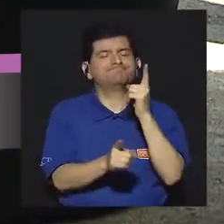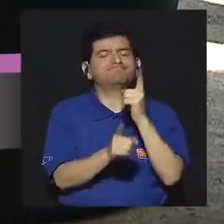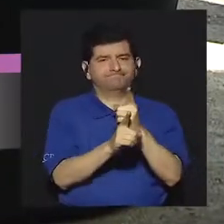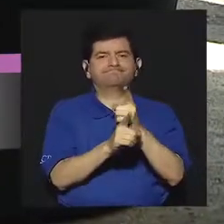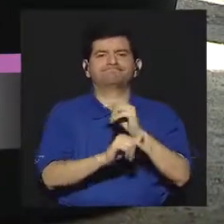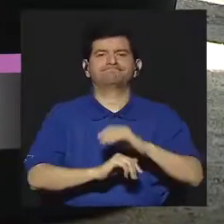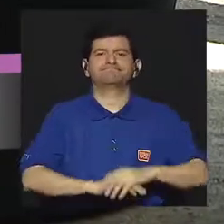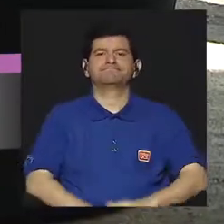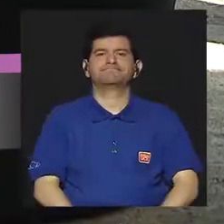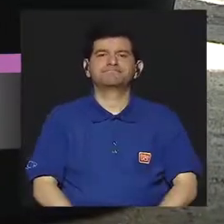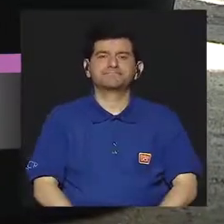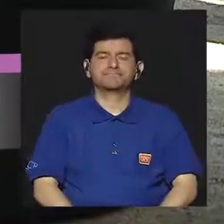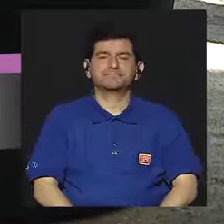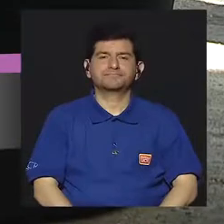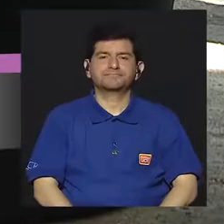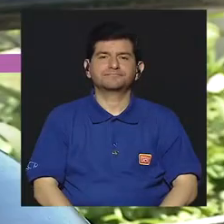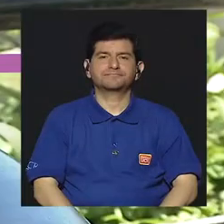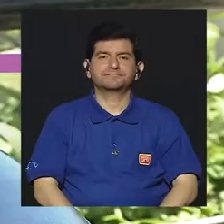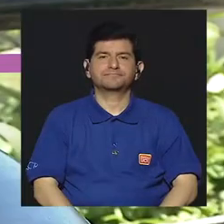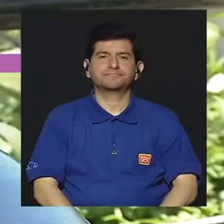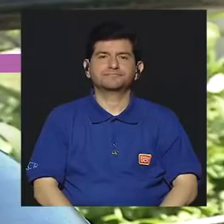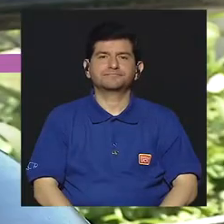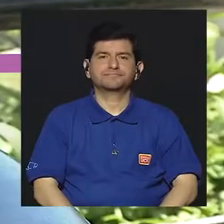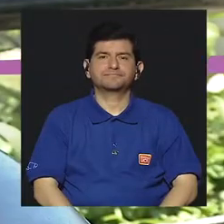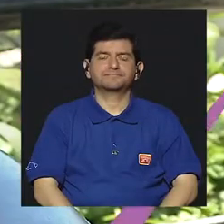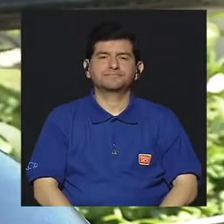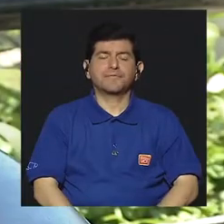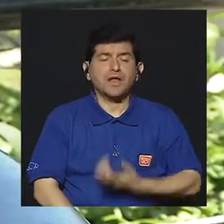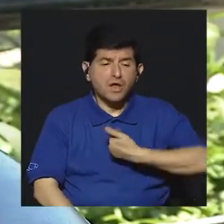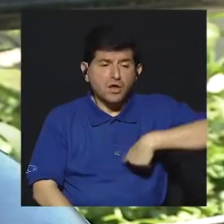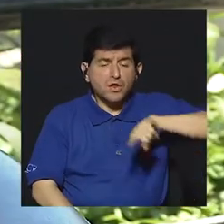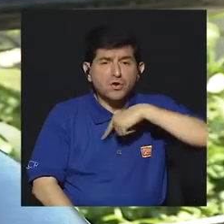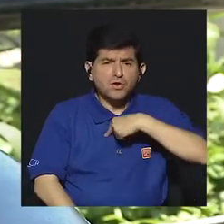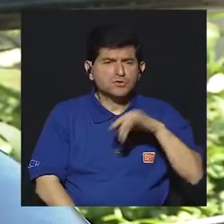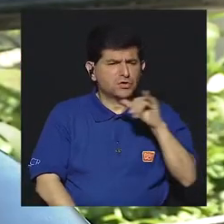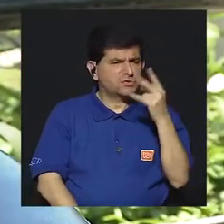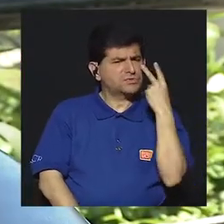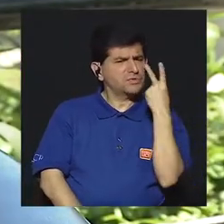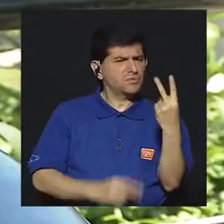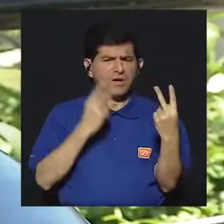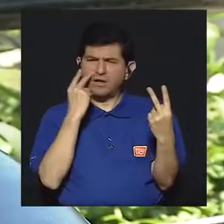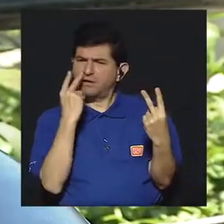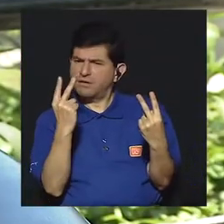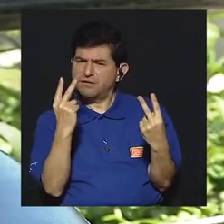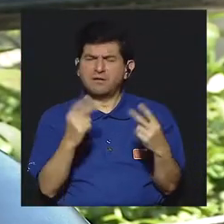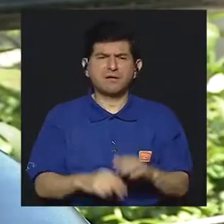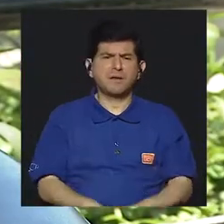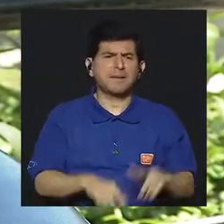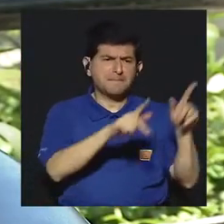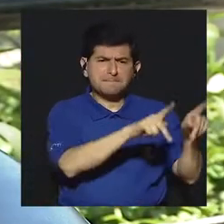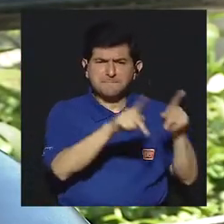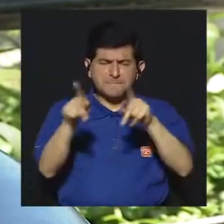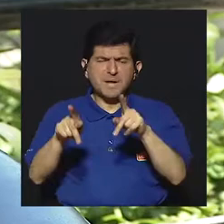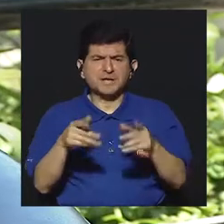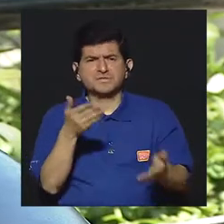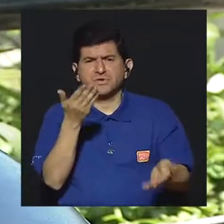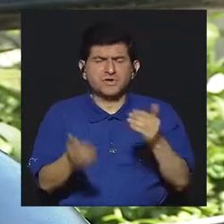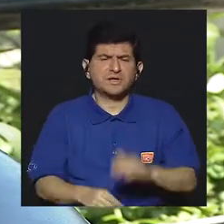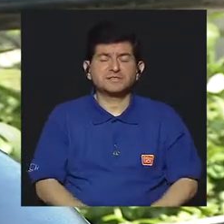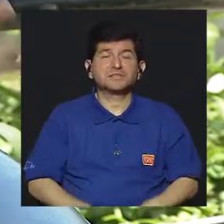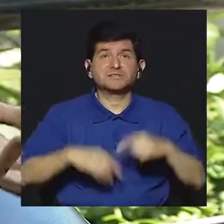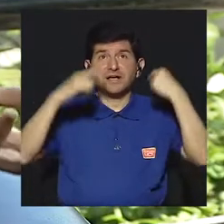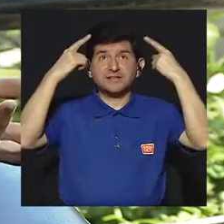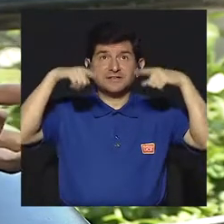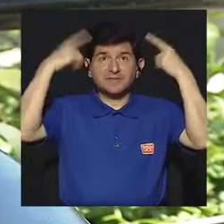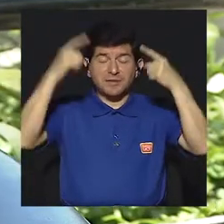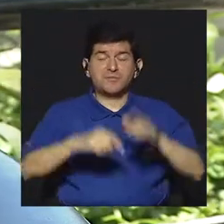medicación. Más medicamentos, exactamente. Uh-huh. Entonces, lo que nosotros estamos también viendo es, hay mucha gente que toma la